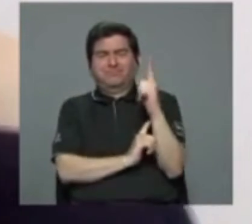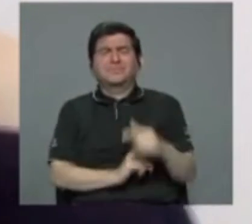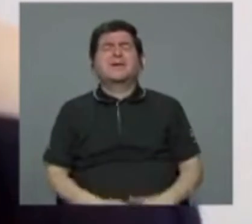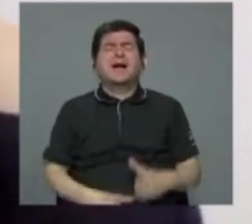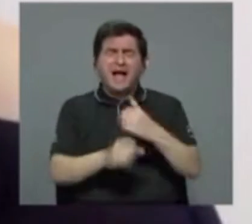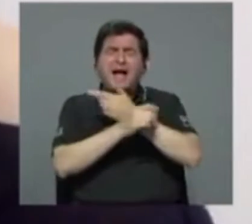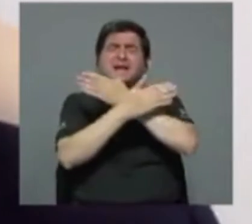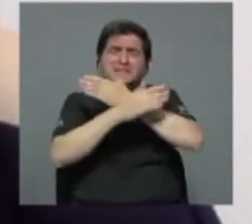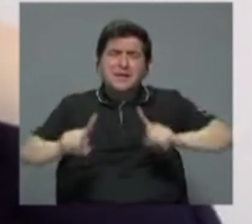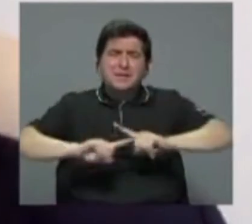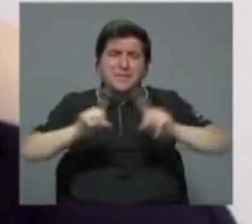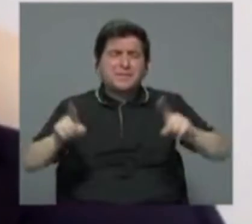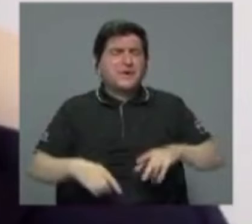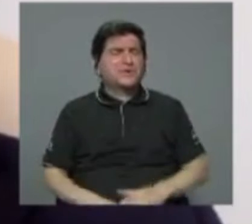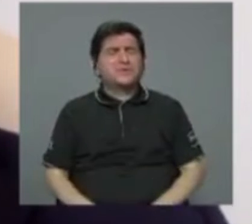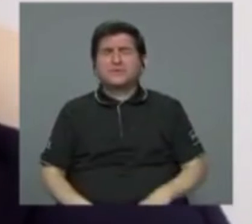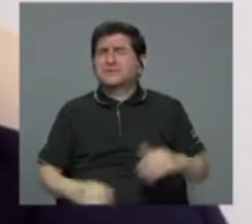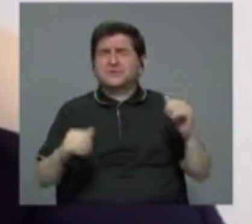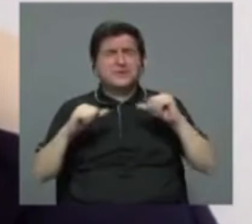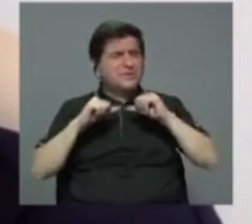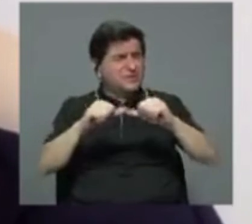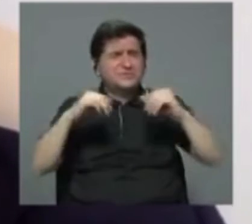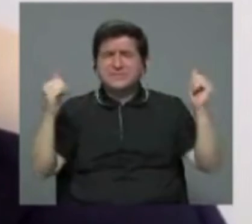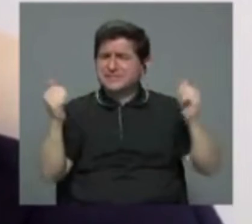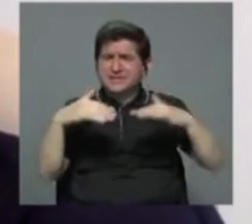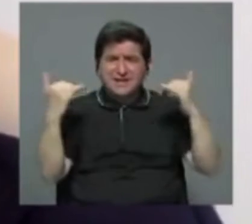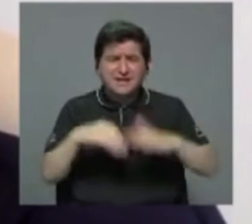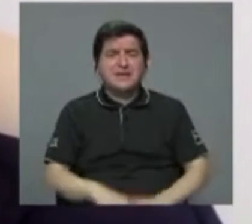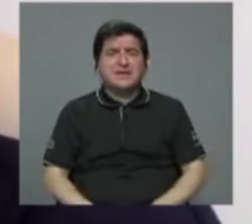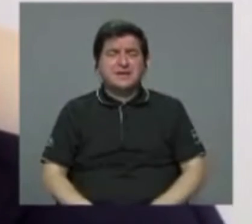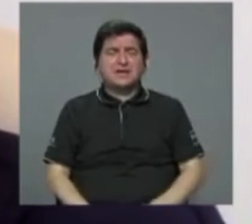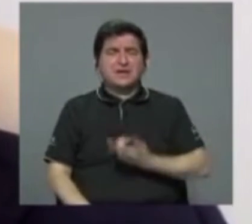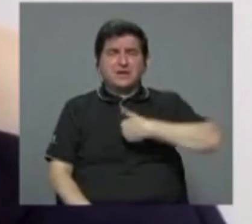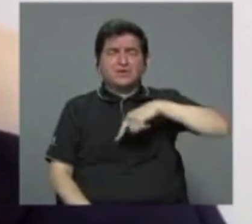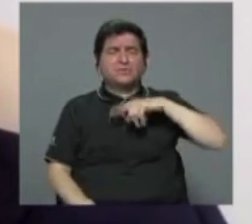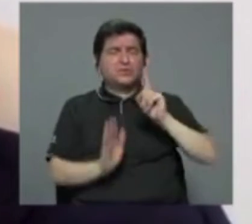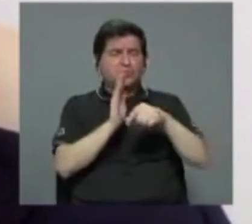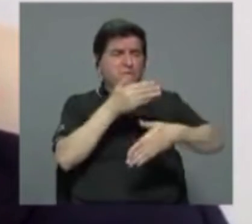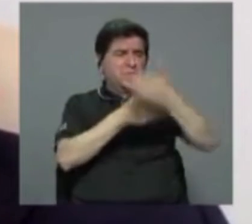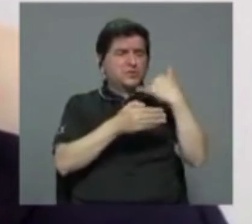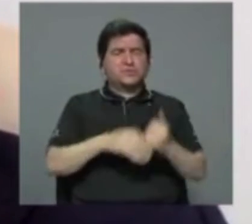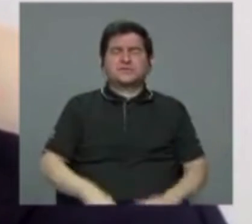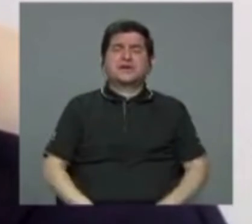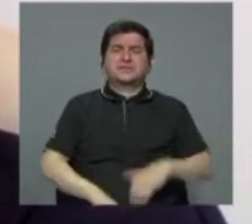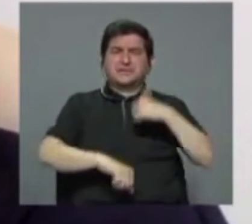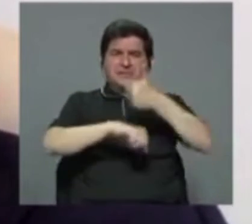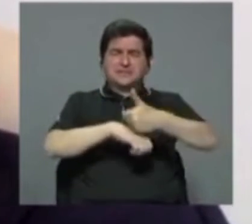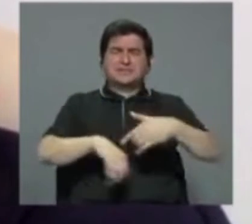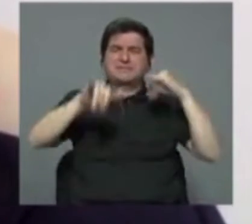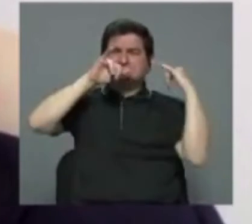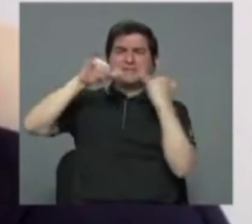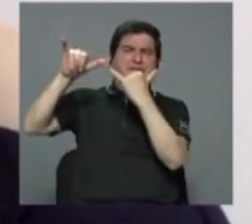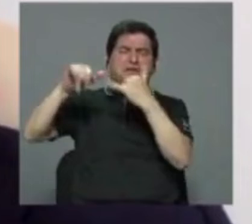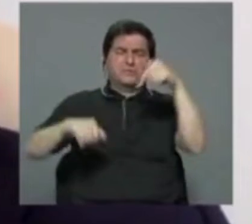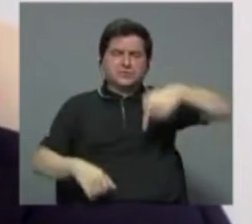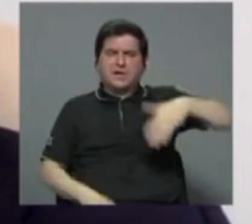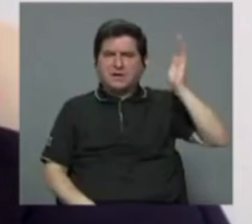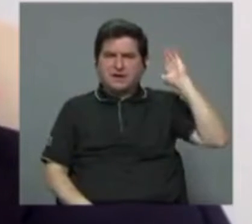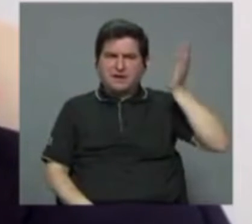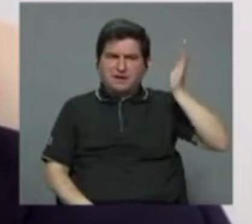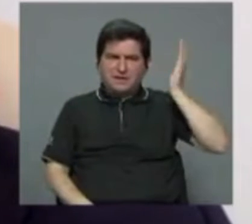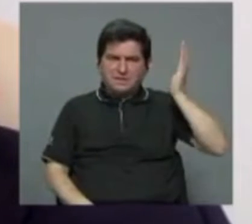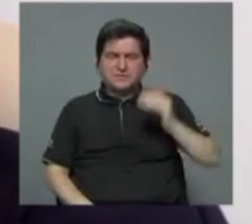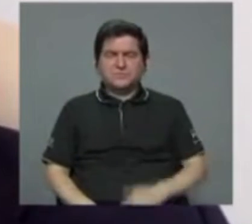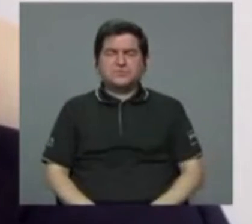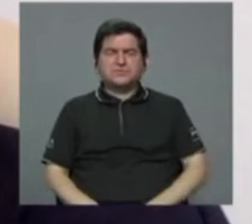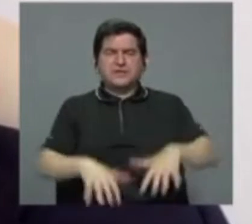paz, pero dejemos de hacer la guerra. Denunciamos hace unos minutos en un discurso acá en